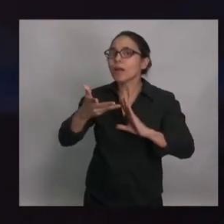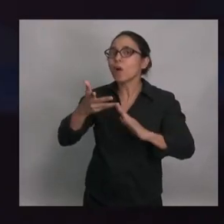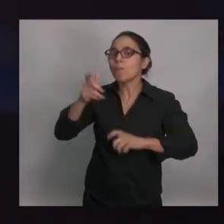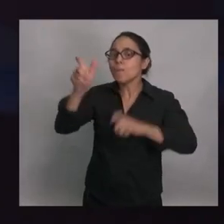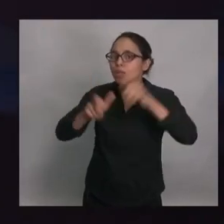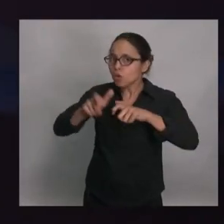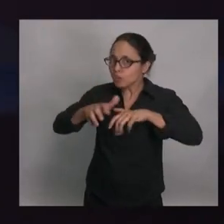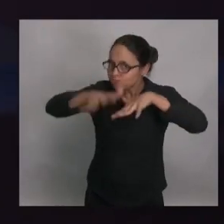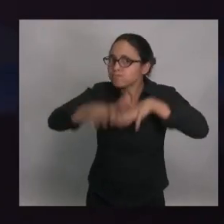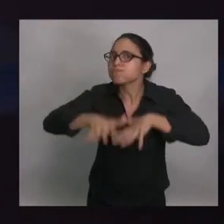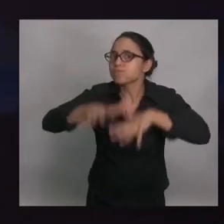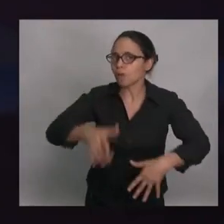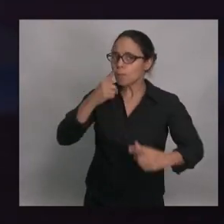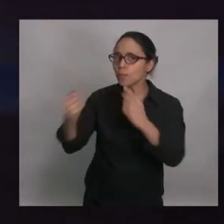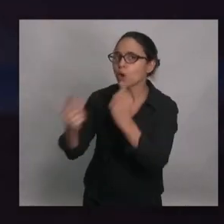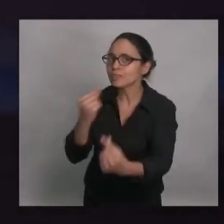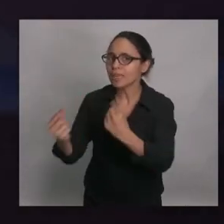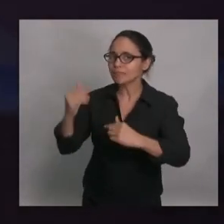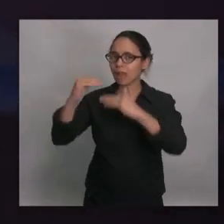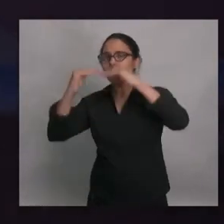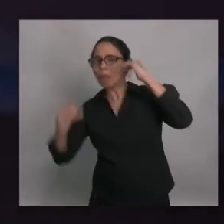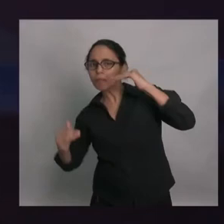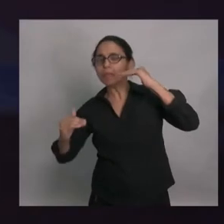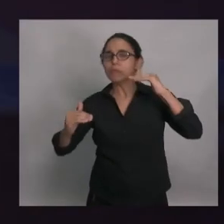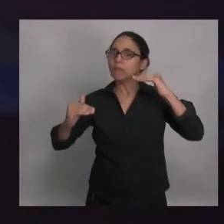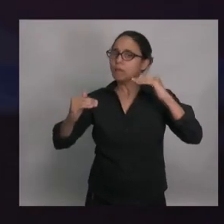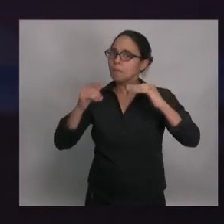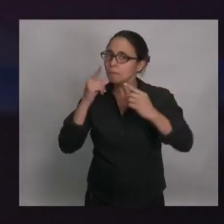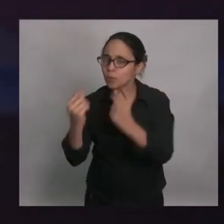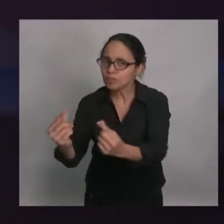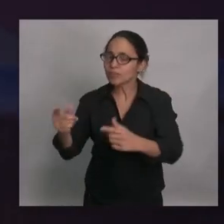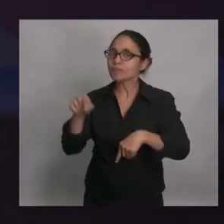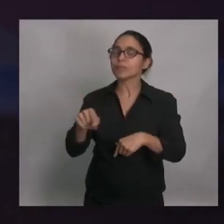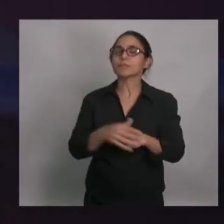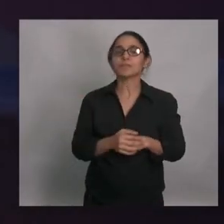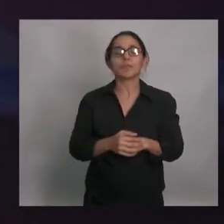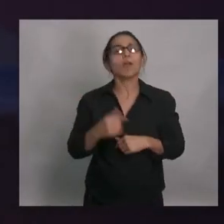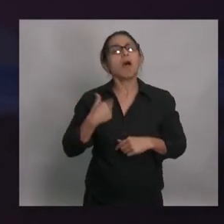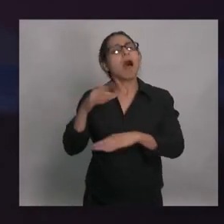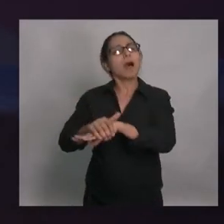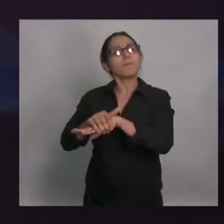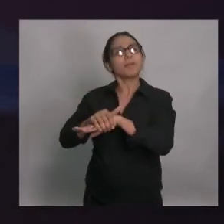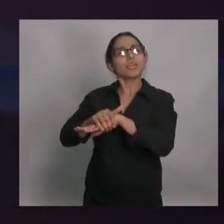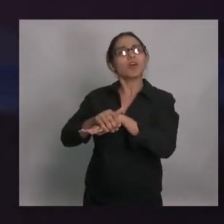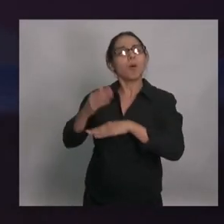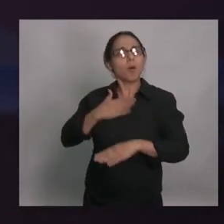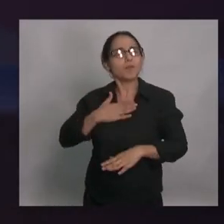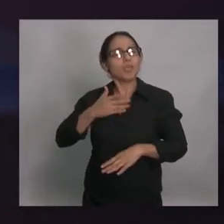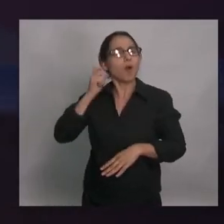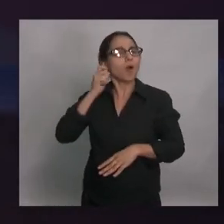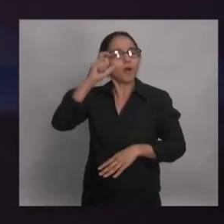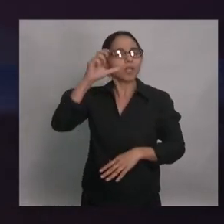contra los desequilibrios que existen en la sociedad un amigo mío geógrafo me decía